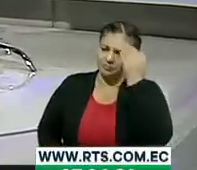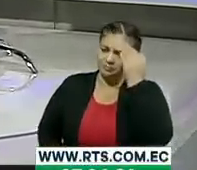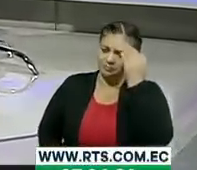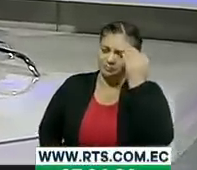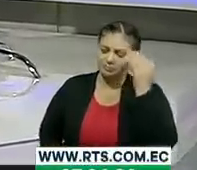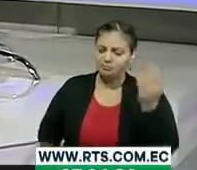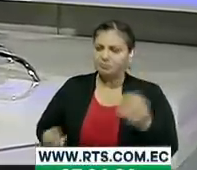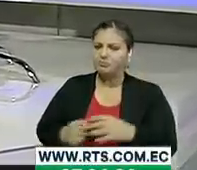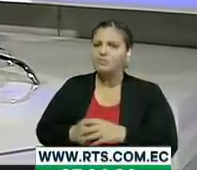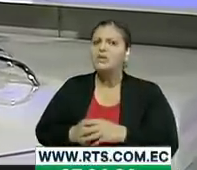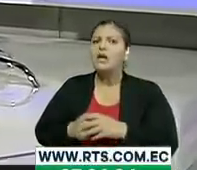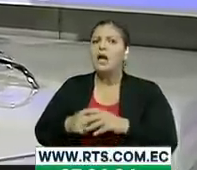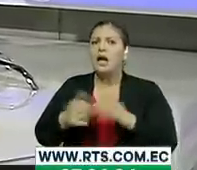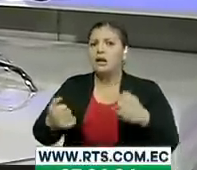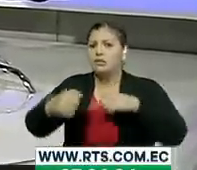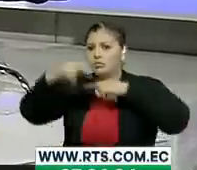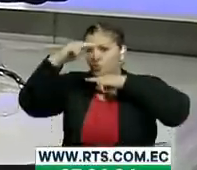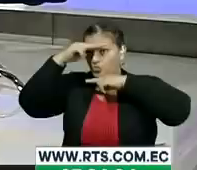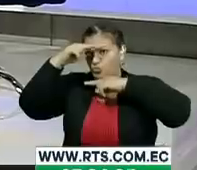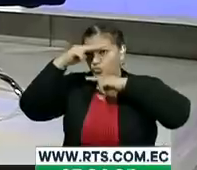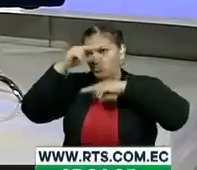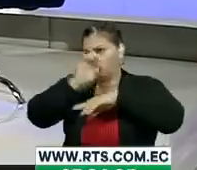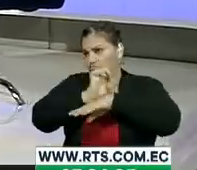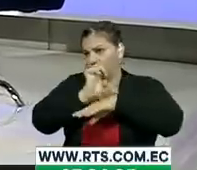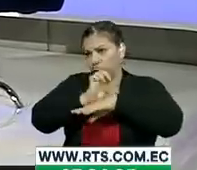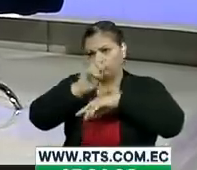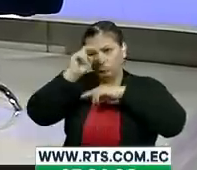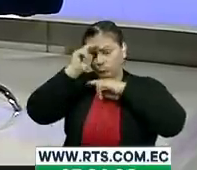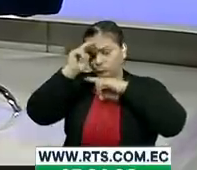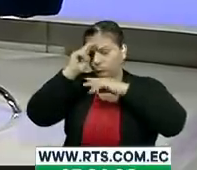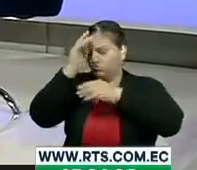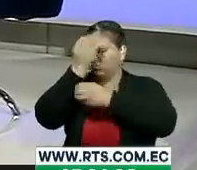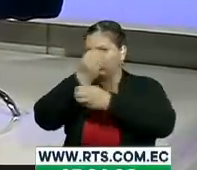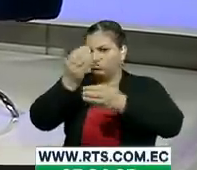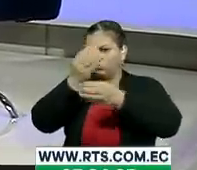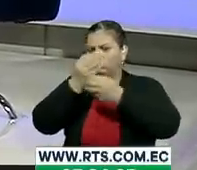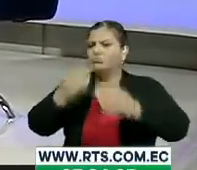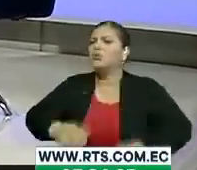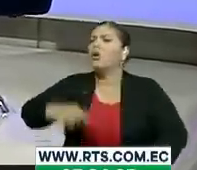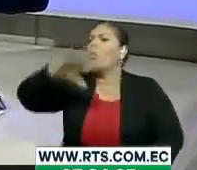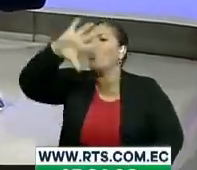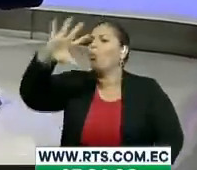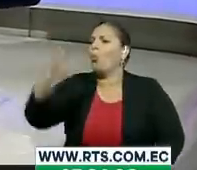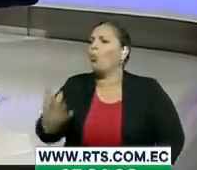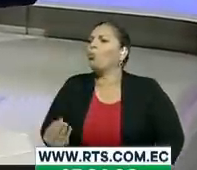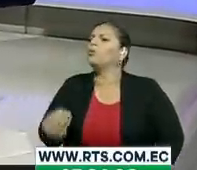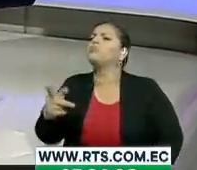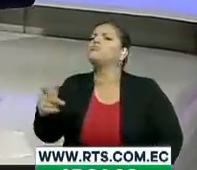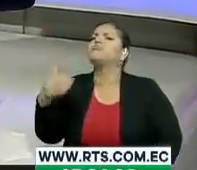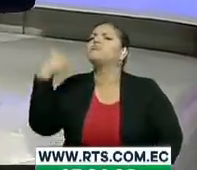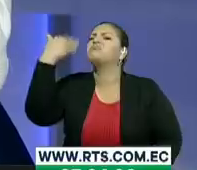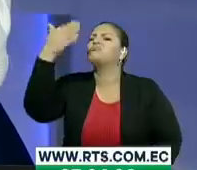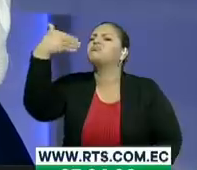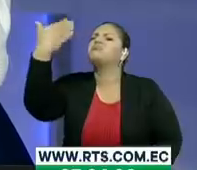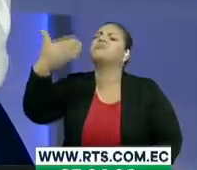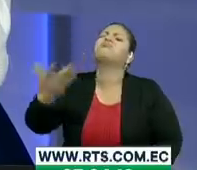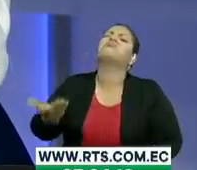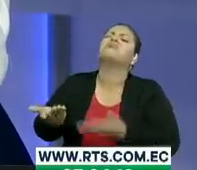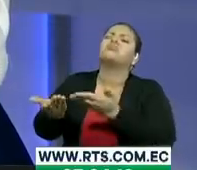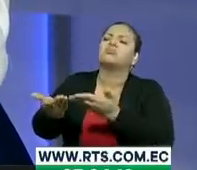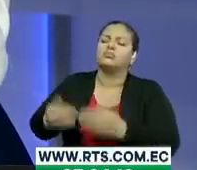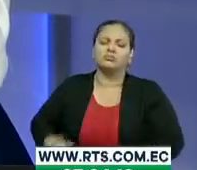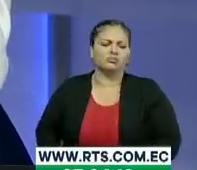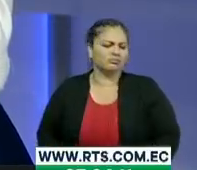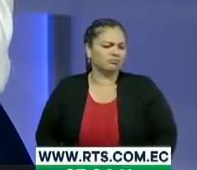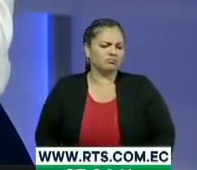principales medios nacionales. ¿Cuál va a ser el futuro de la Unión de Naciones Suramericanas? Yo creo que no tiene ningún futuro. El momento